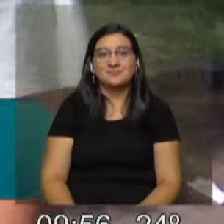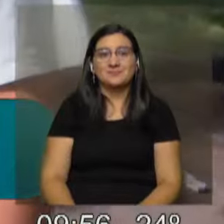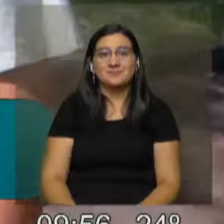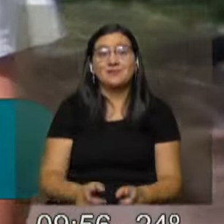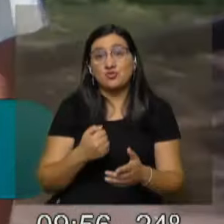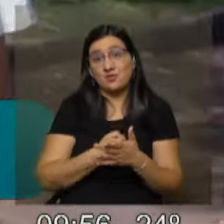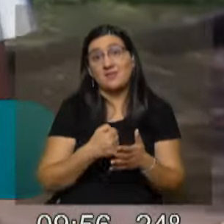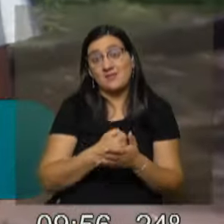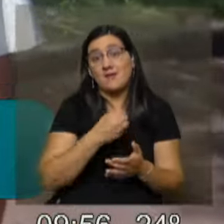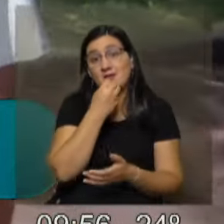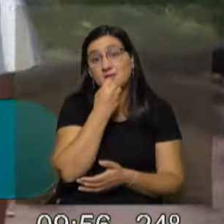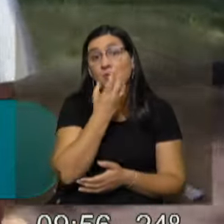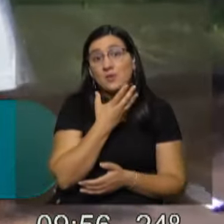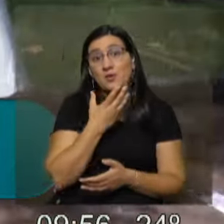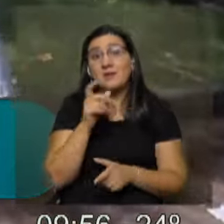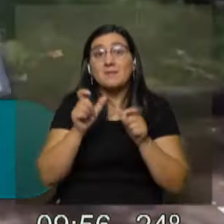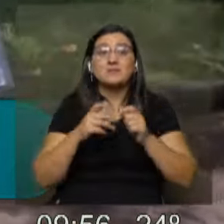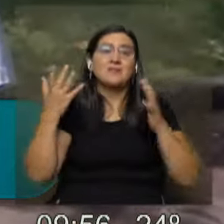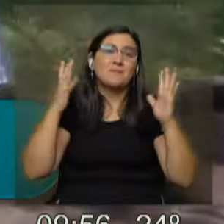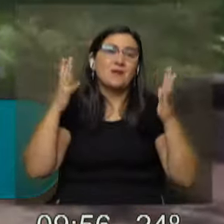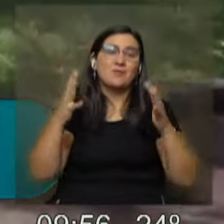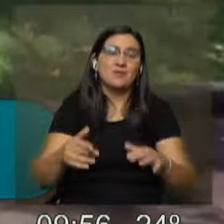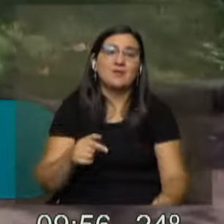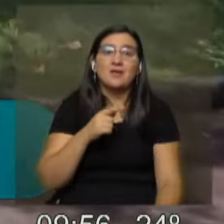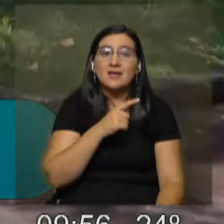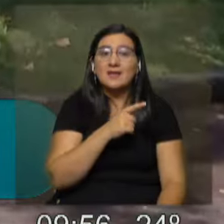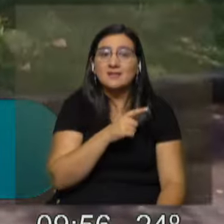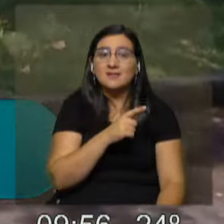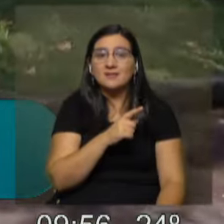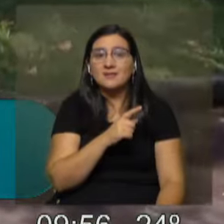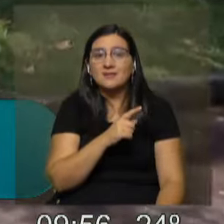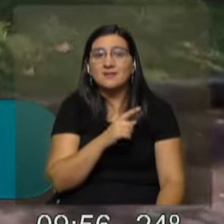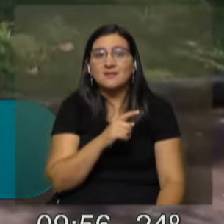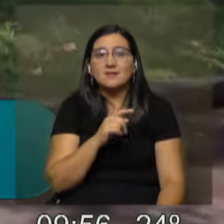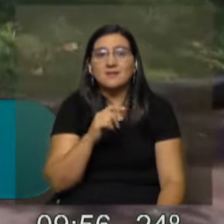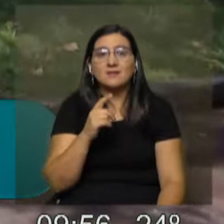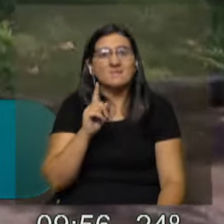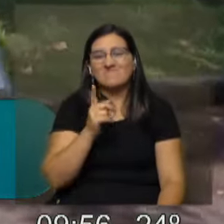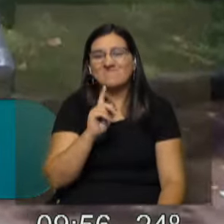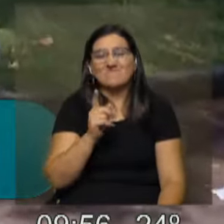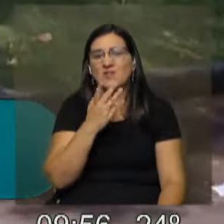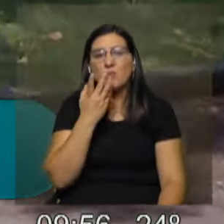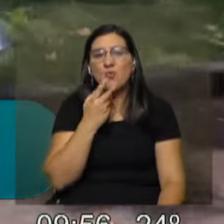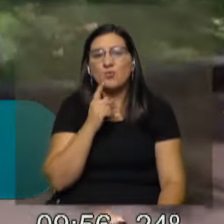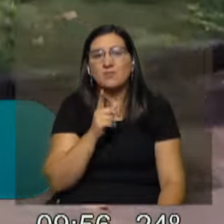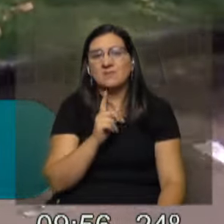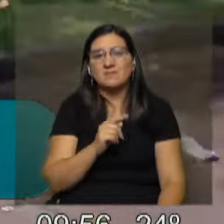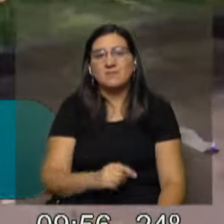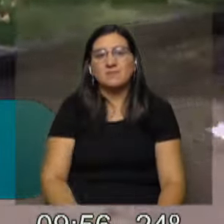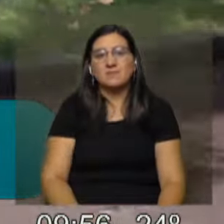Uno trataba de hacer lo mejor para que la gente nos aplauda. Este es... A ver, tenemos un 4A. No me gusta. Claro, no es Inter, creo,